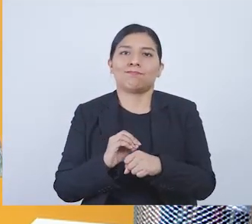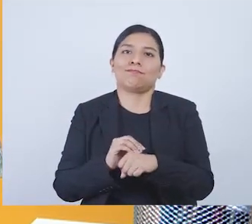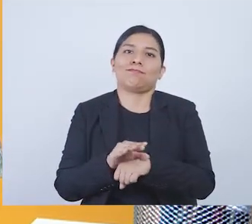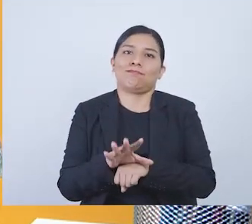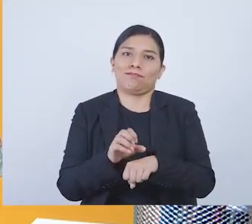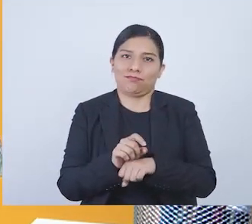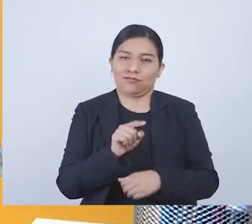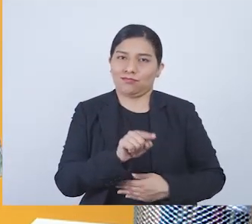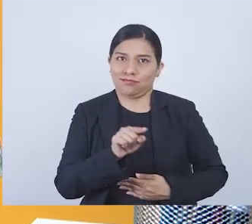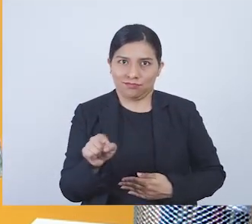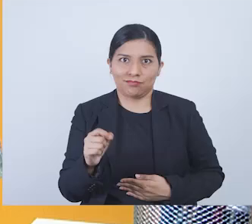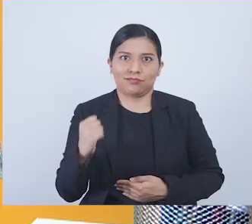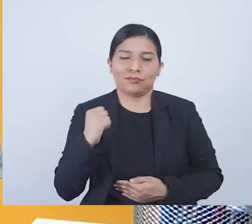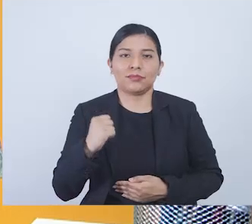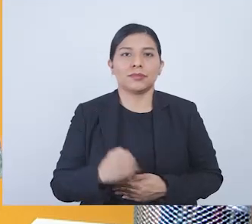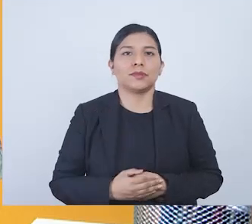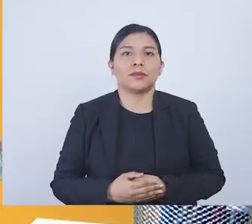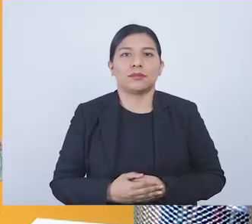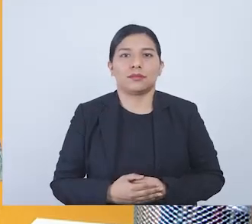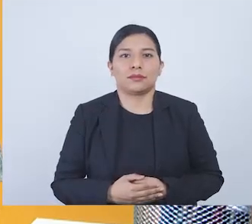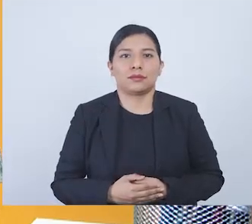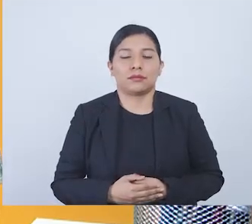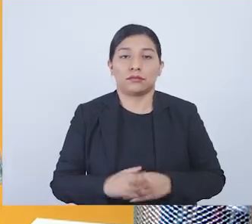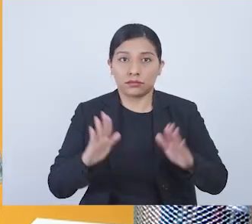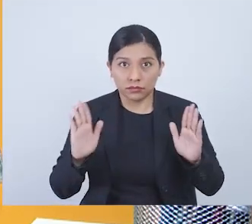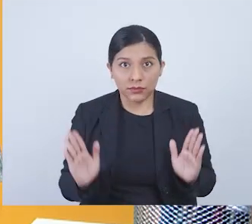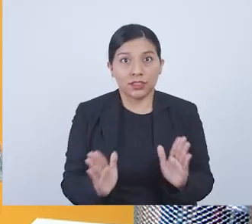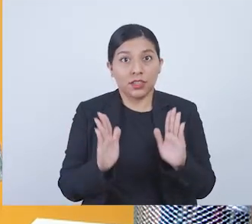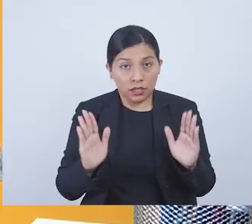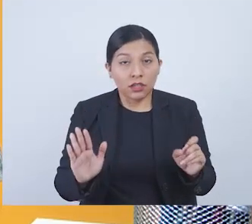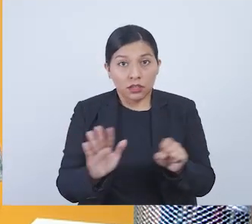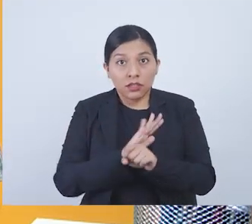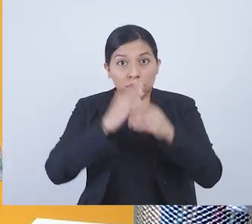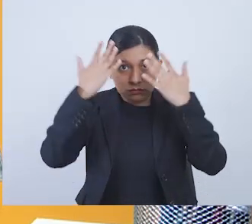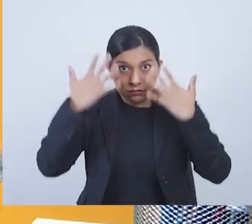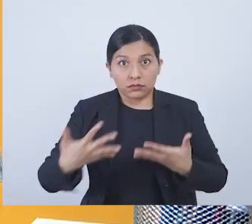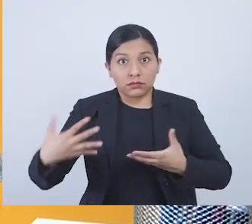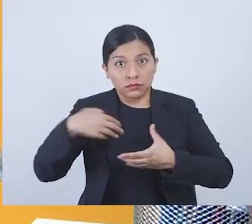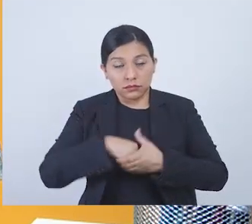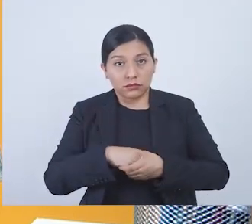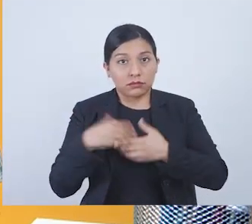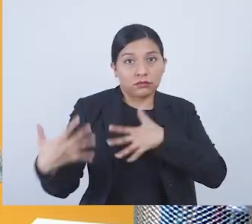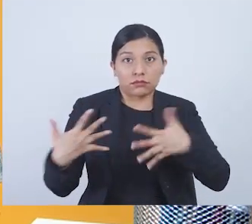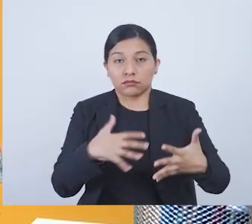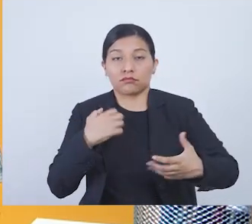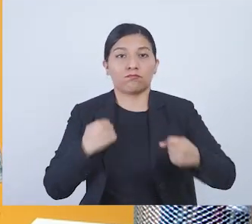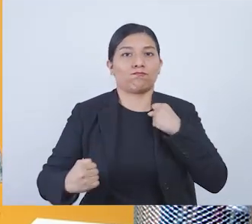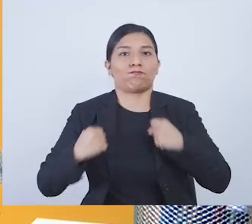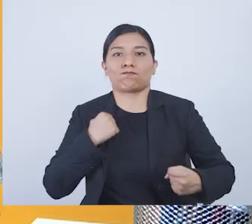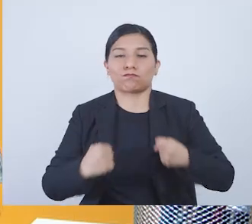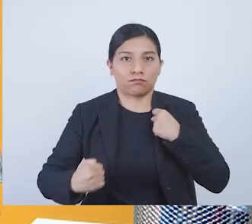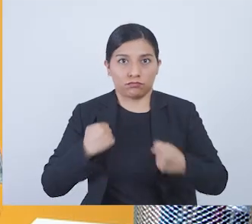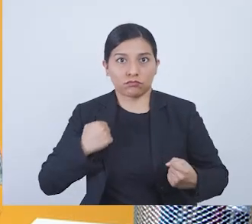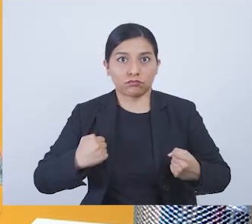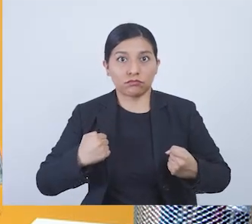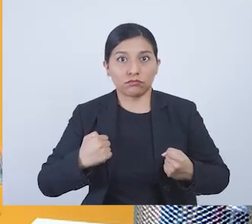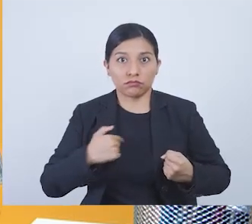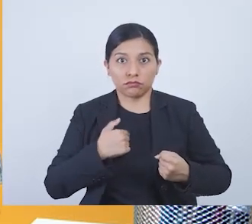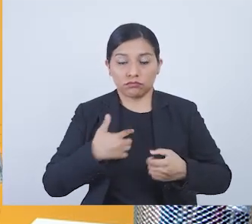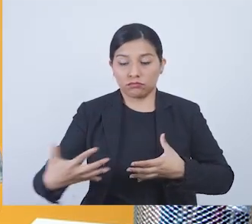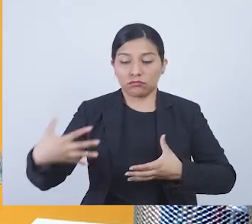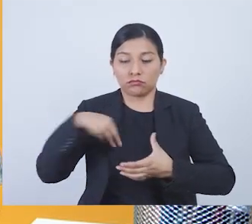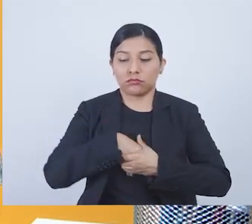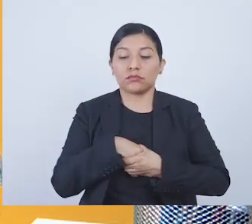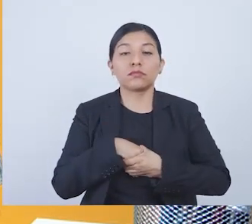esas cuestiones. Así hay otros estímulos. Los estímulos externos de actividad física que van a recibir o debieran de